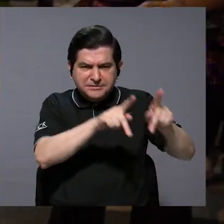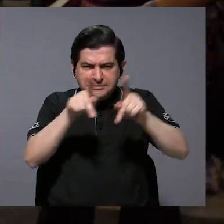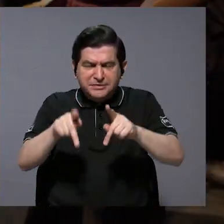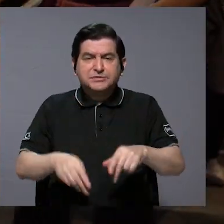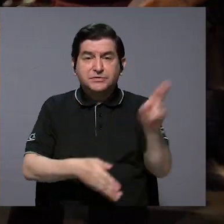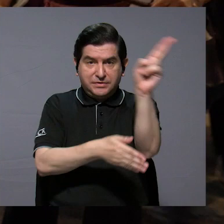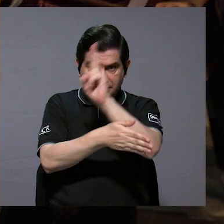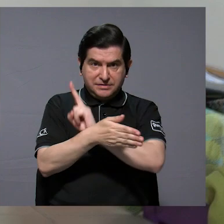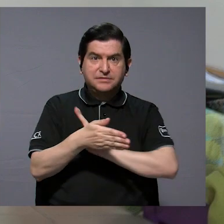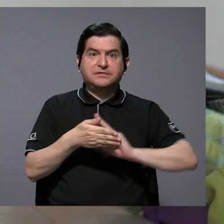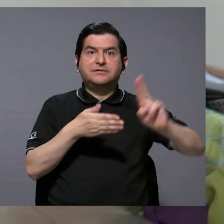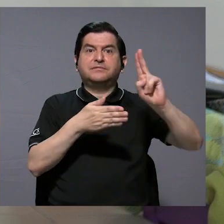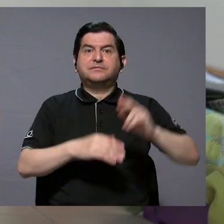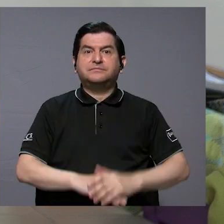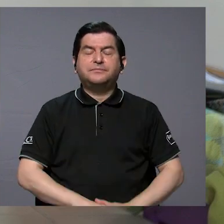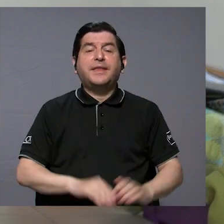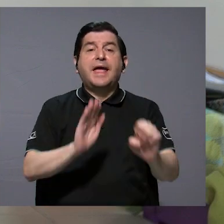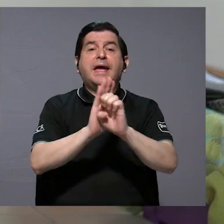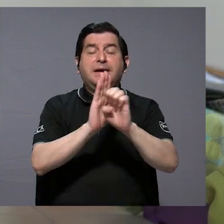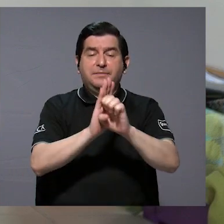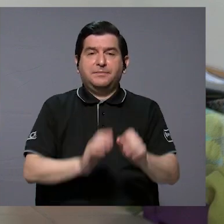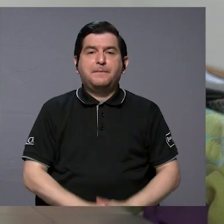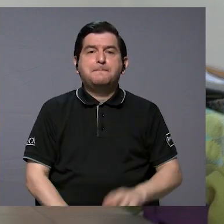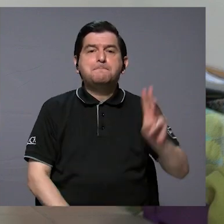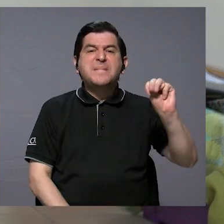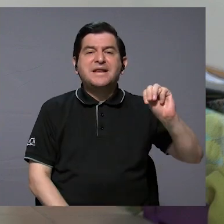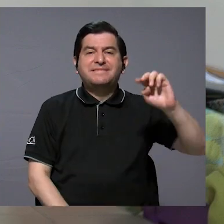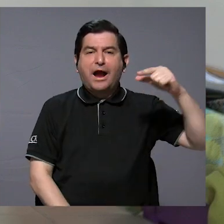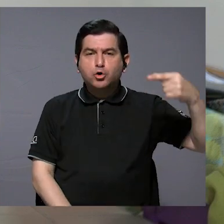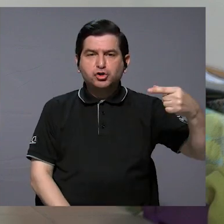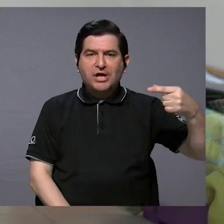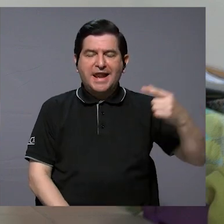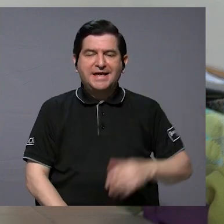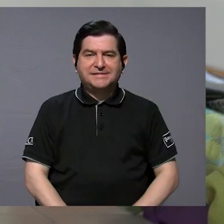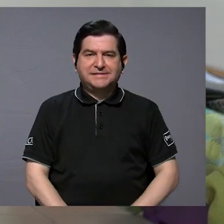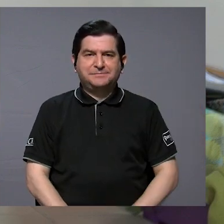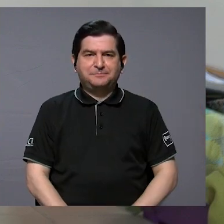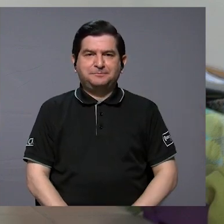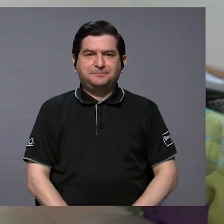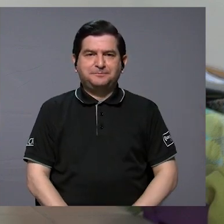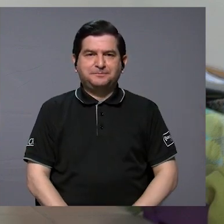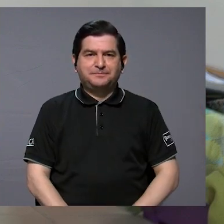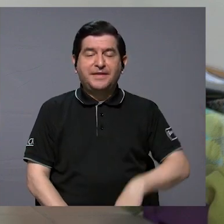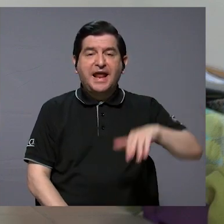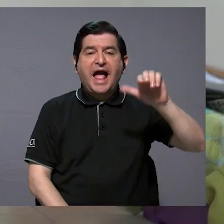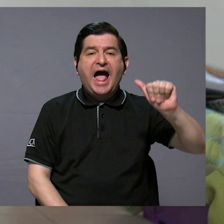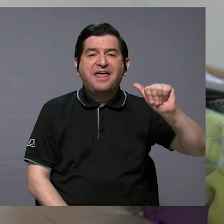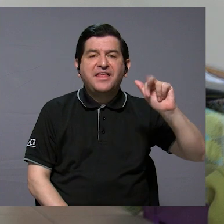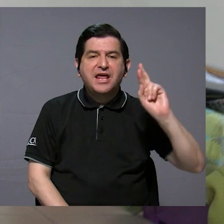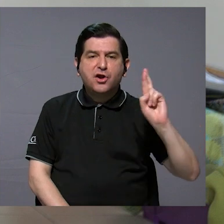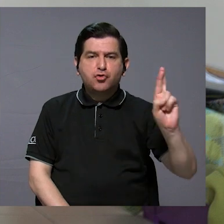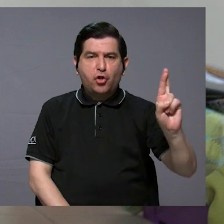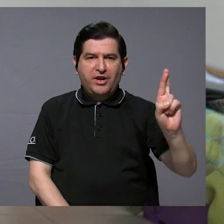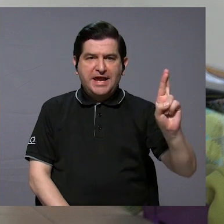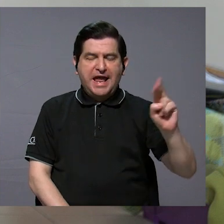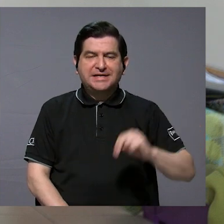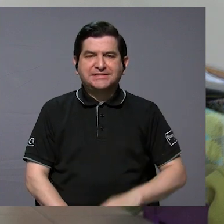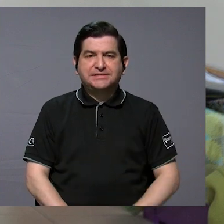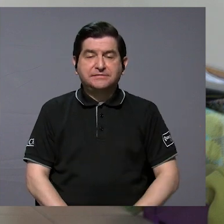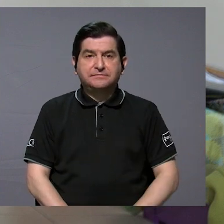referentes en la universidad. Por ejemplo, Mirta González, por ejemplo,